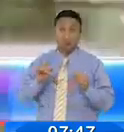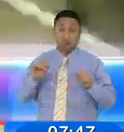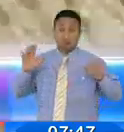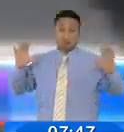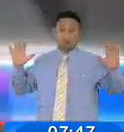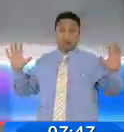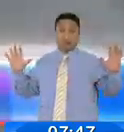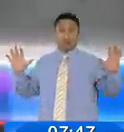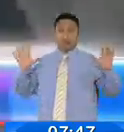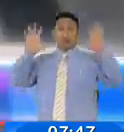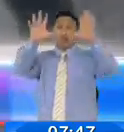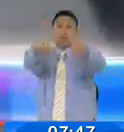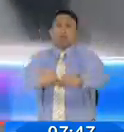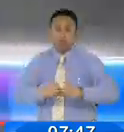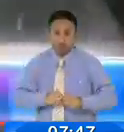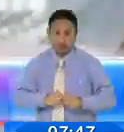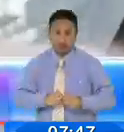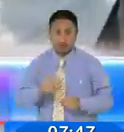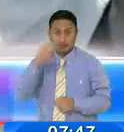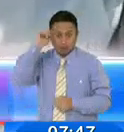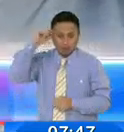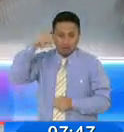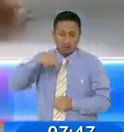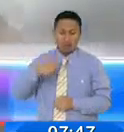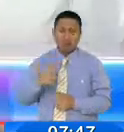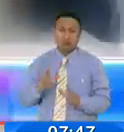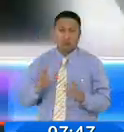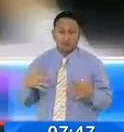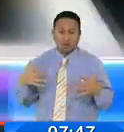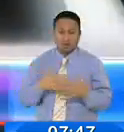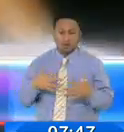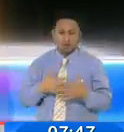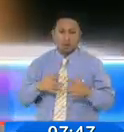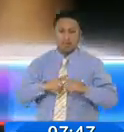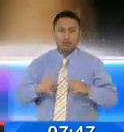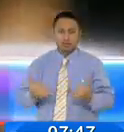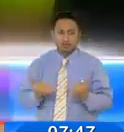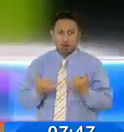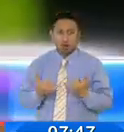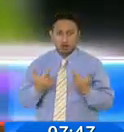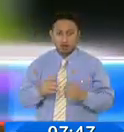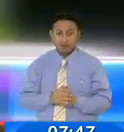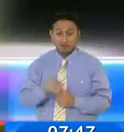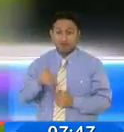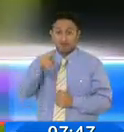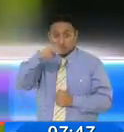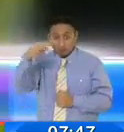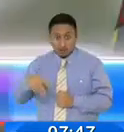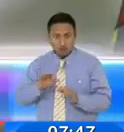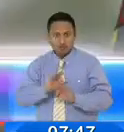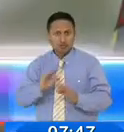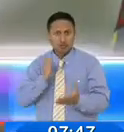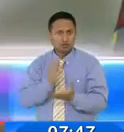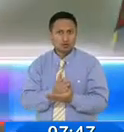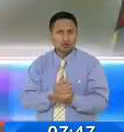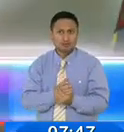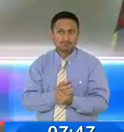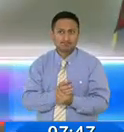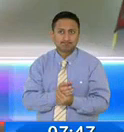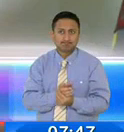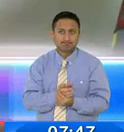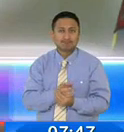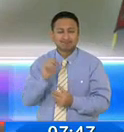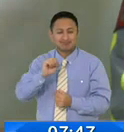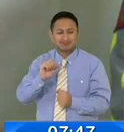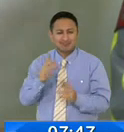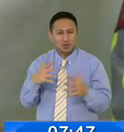infraestructura, recuerdan los momentos de pánico que vivieron, pero la satisfacción de haber podido impedir que cometa suicidio. Un poco de nerviosismo, pero